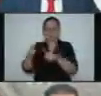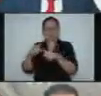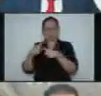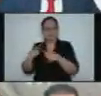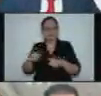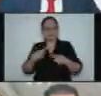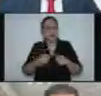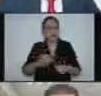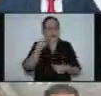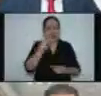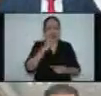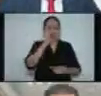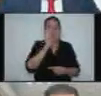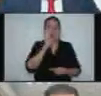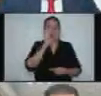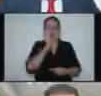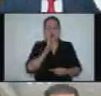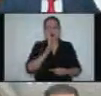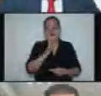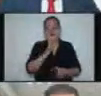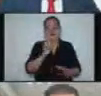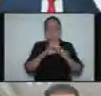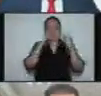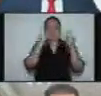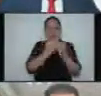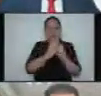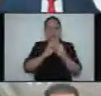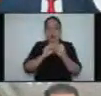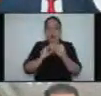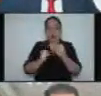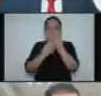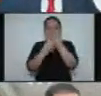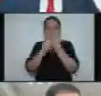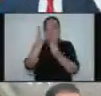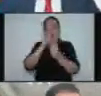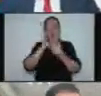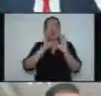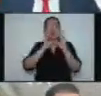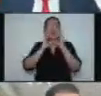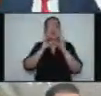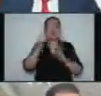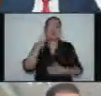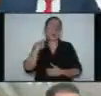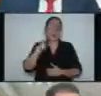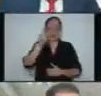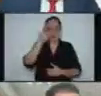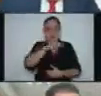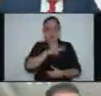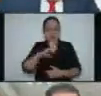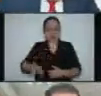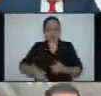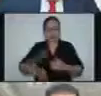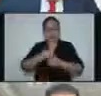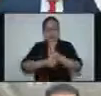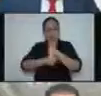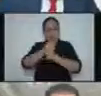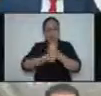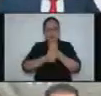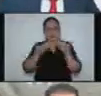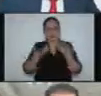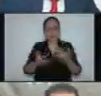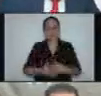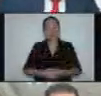el semillero de la comunicación política de la contienda. Así es que esta es